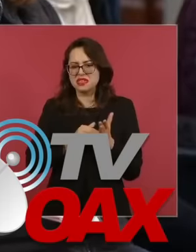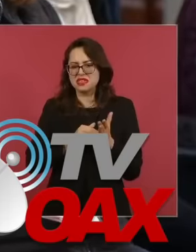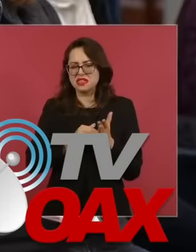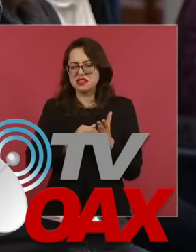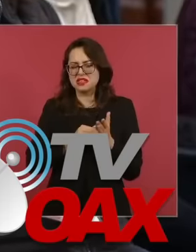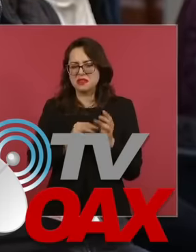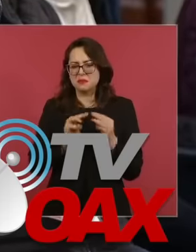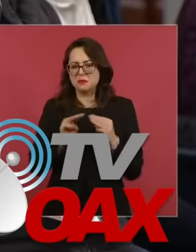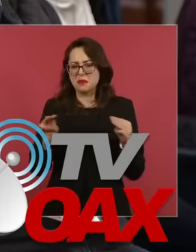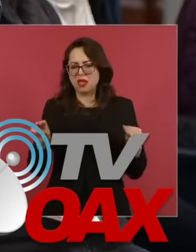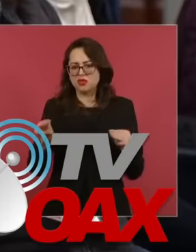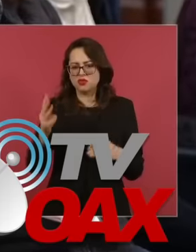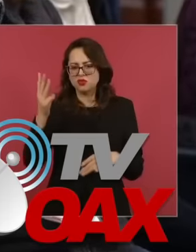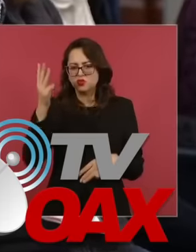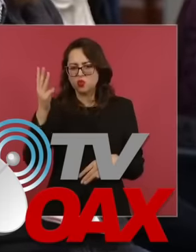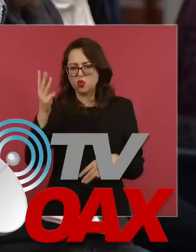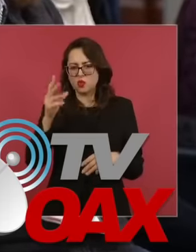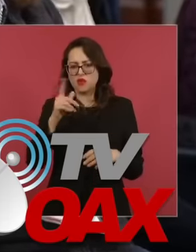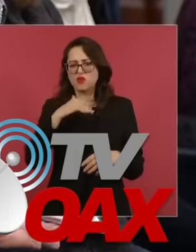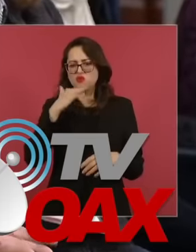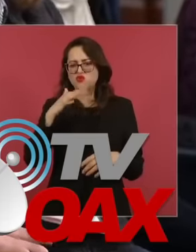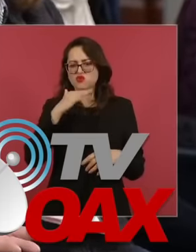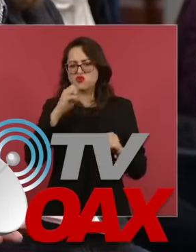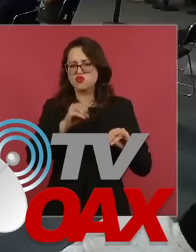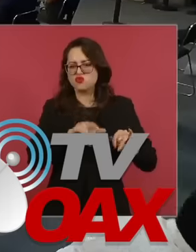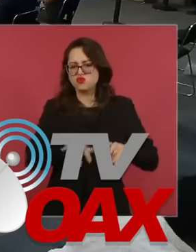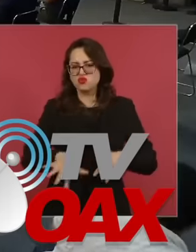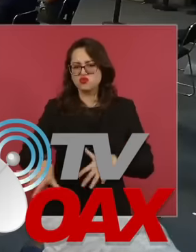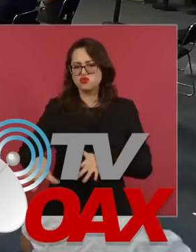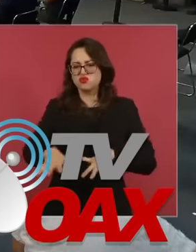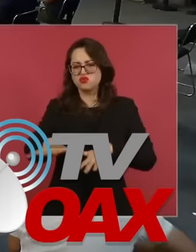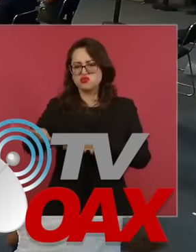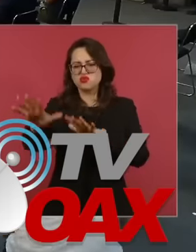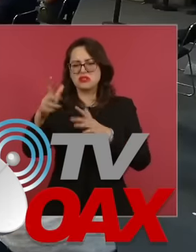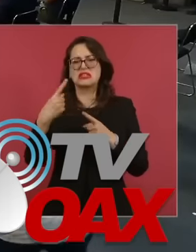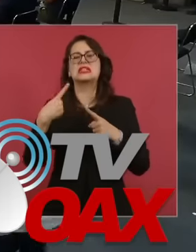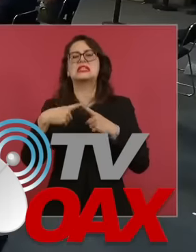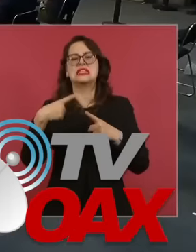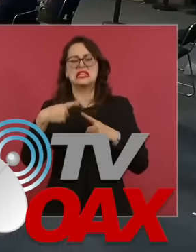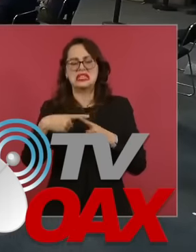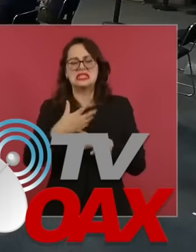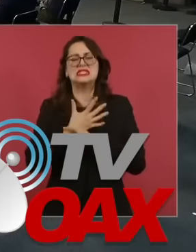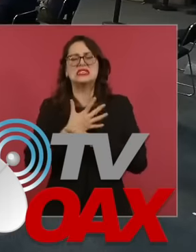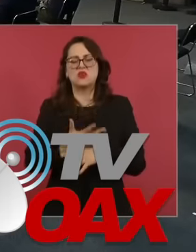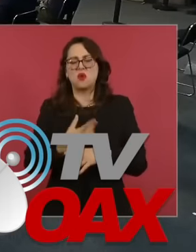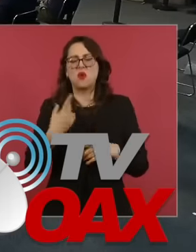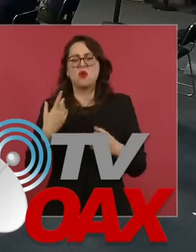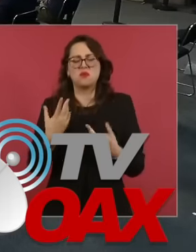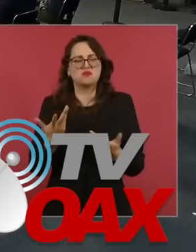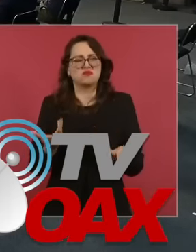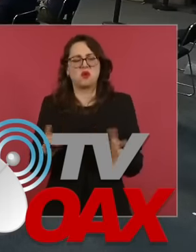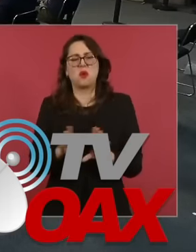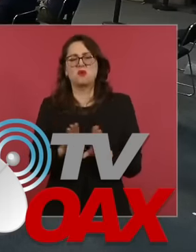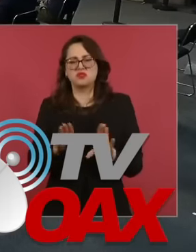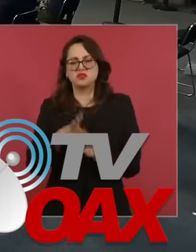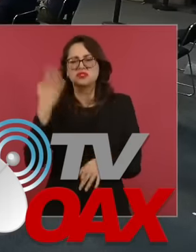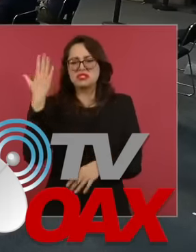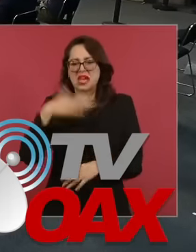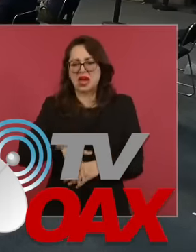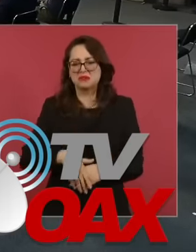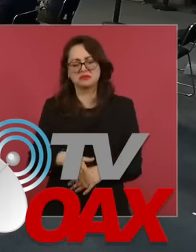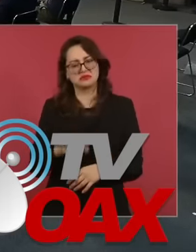derramaron? Esa cifra, ¿quién la dio? ¿Ese volumen, quién lo dio? Si se han hecho